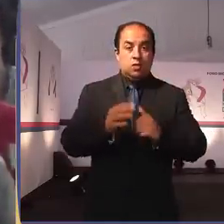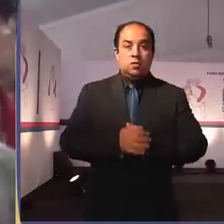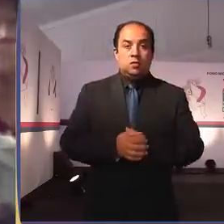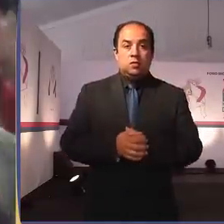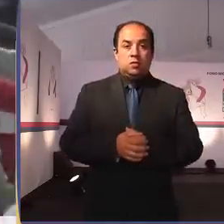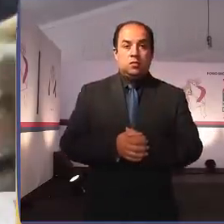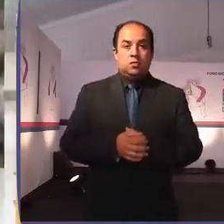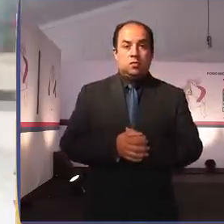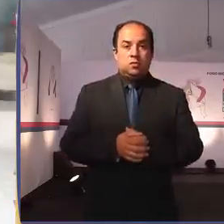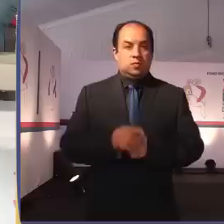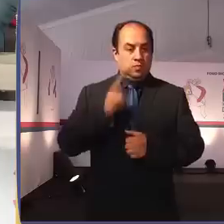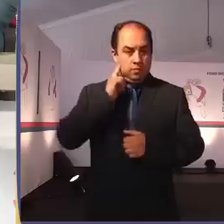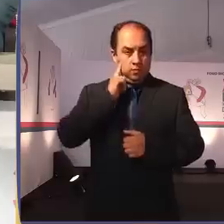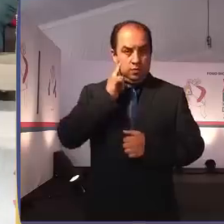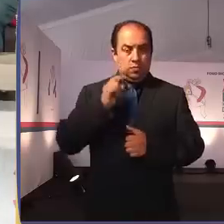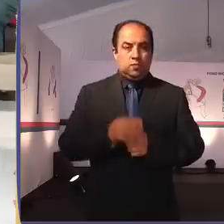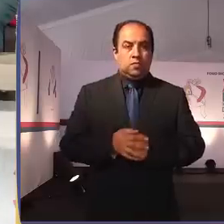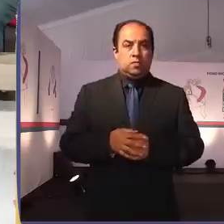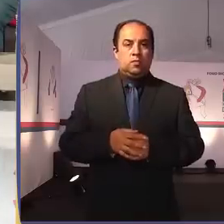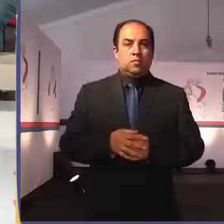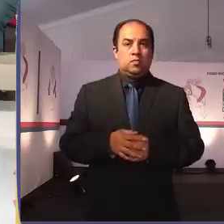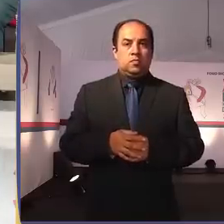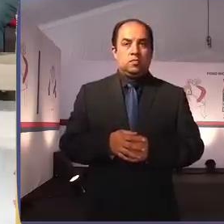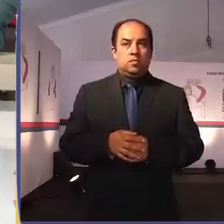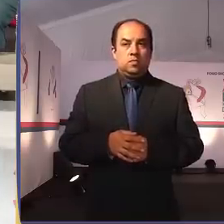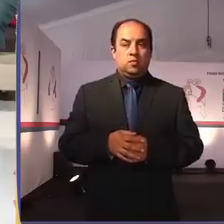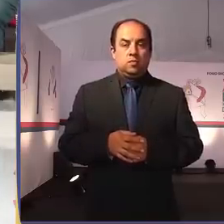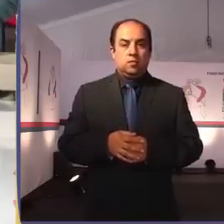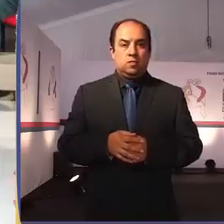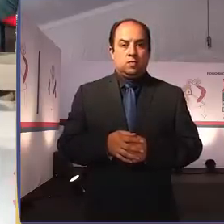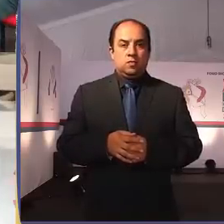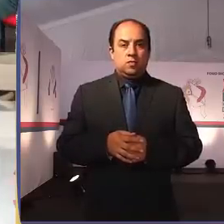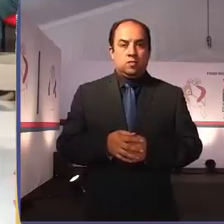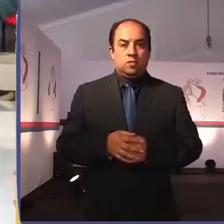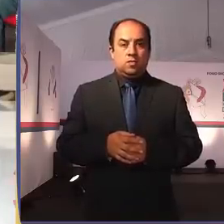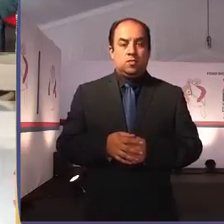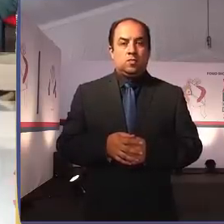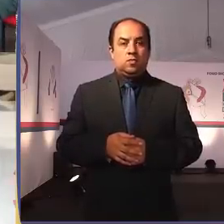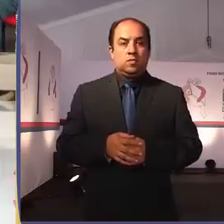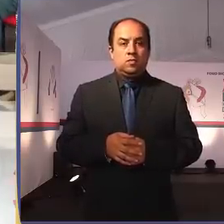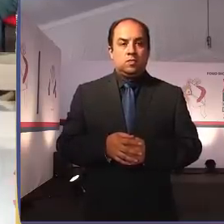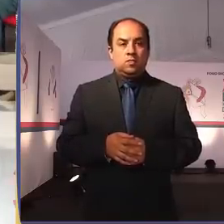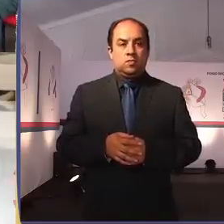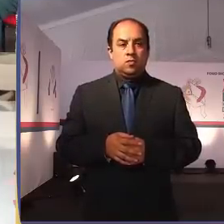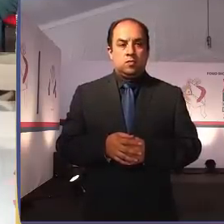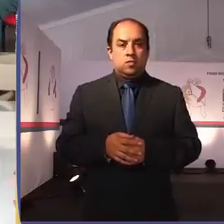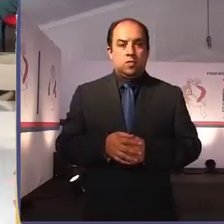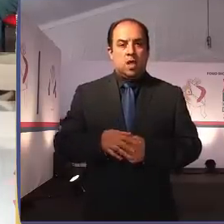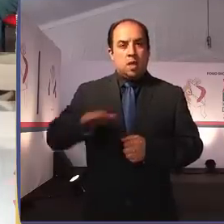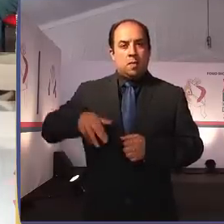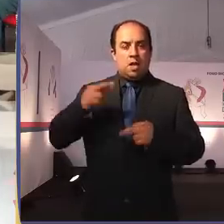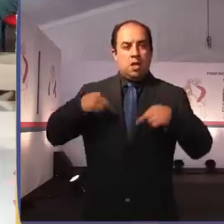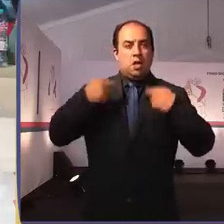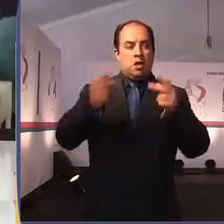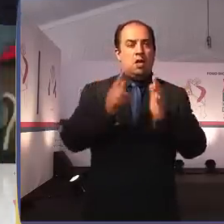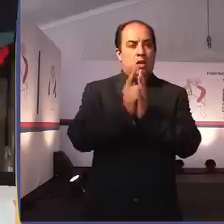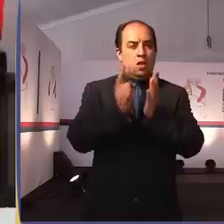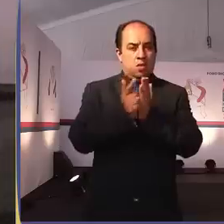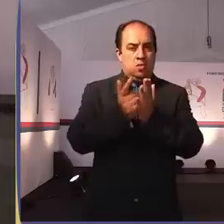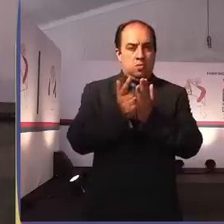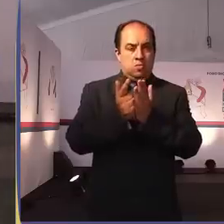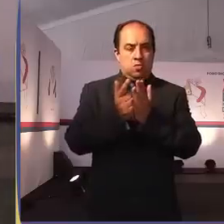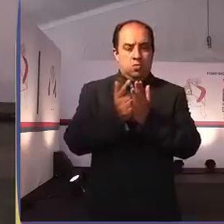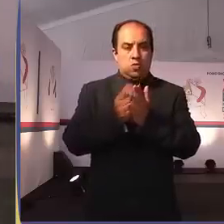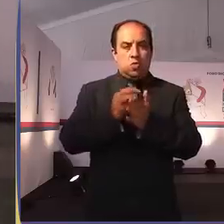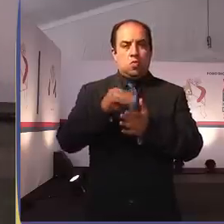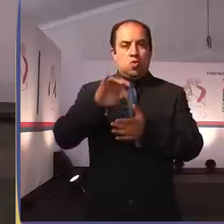a salas, a comunidades, en las montañas, en la sierra. De hecho, arrancamos regalando un libro en Mocorito, no